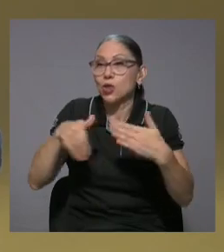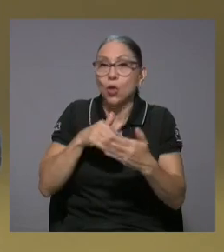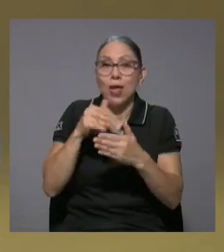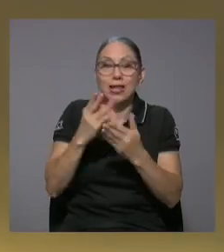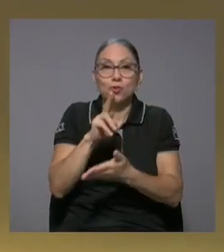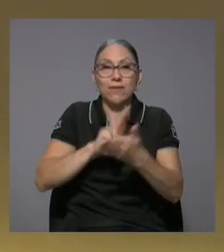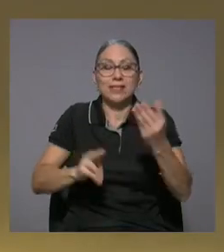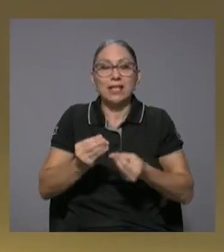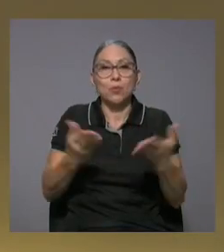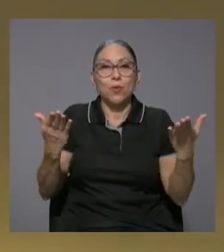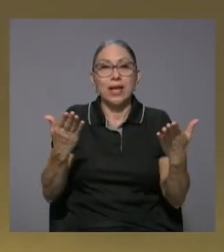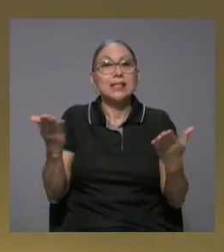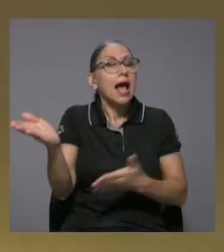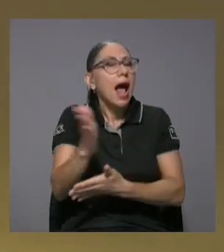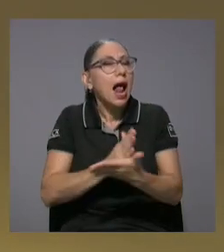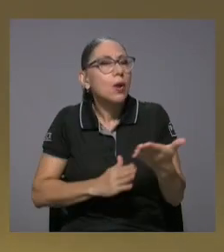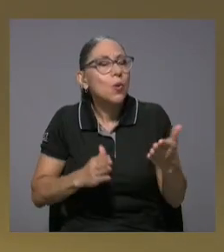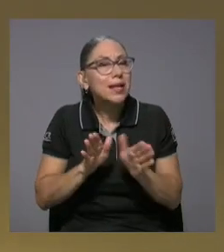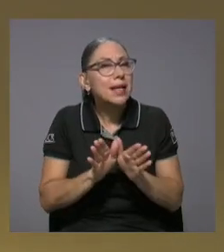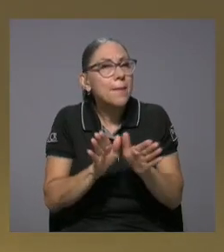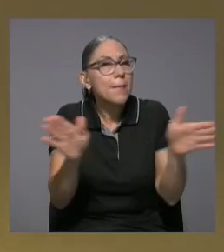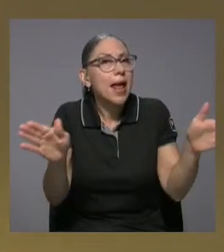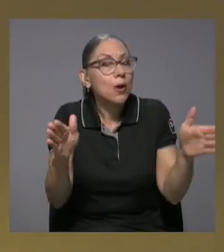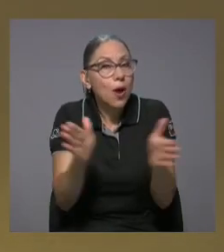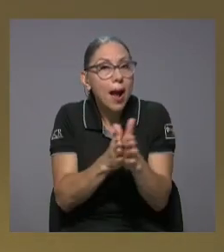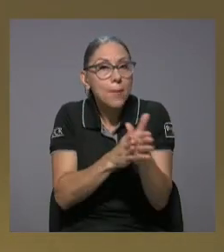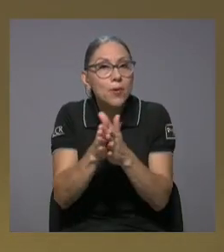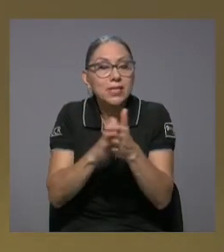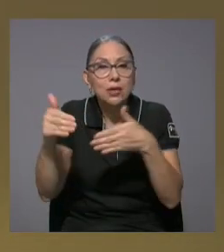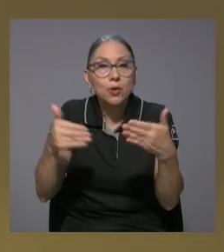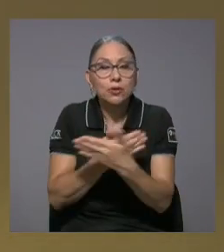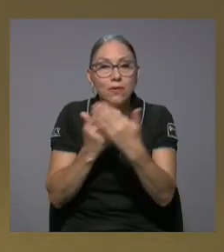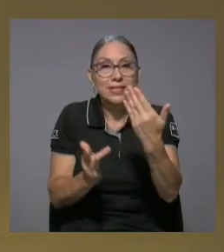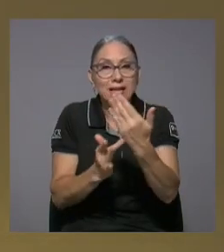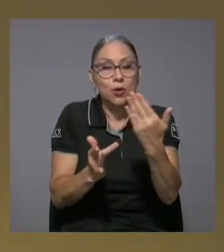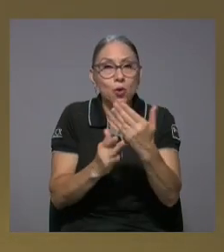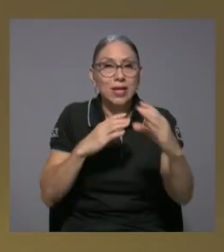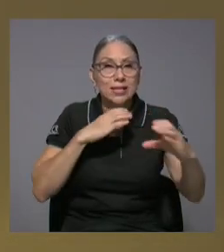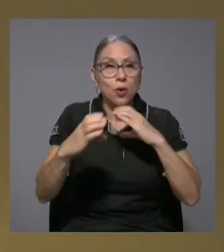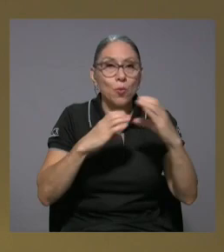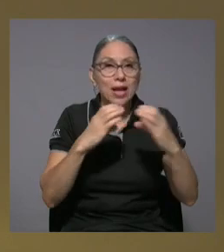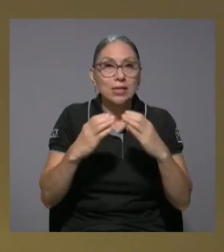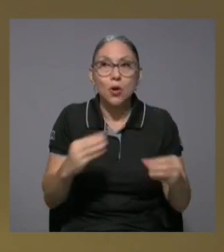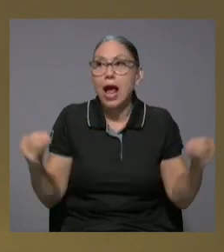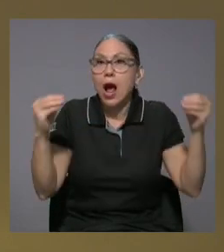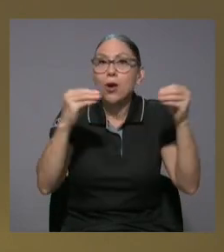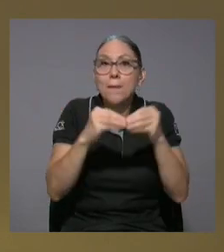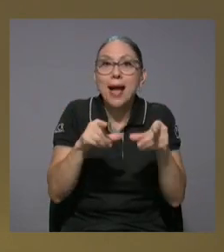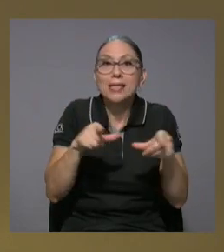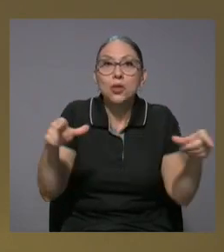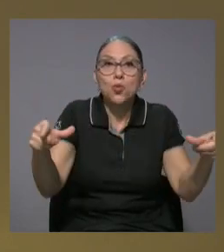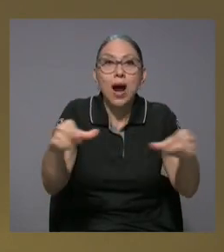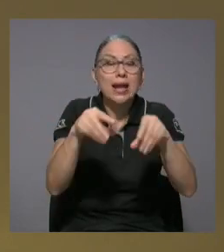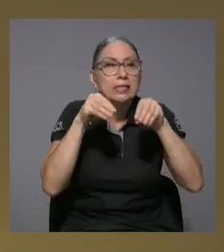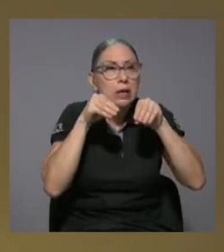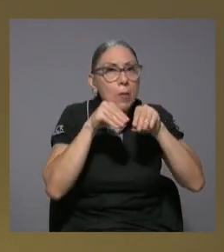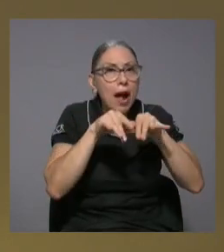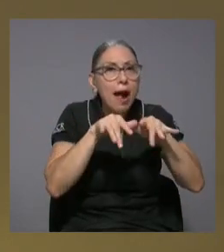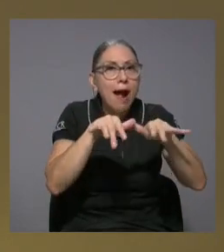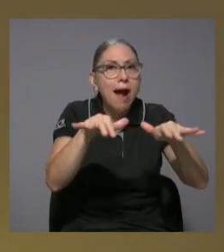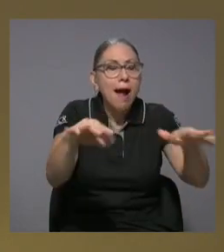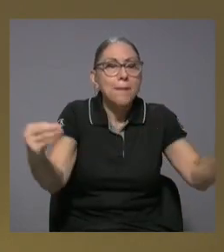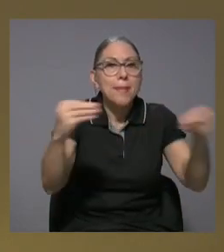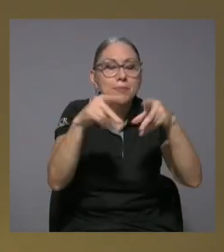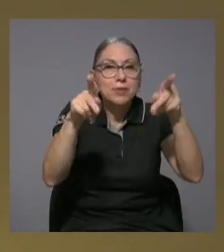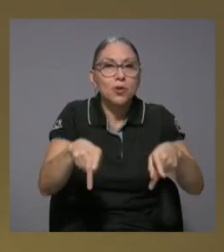Incluso algunas se ampliaron aprovechando las nuevas tecnologías de comunicación, se llegó a más lugares y a mayores públicos. Entonces hubo una contracción